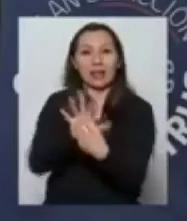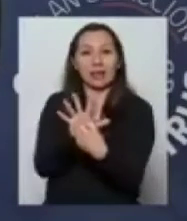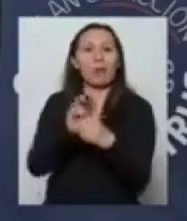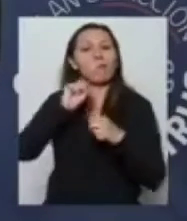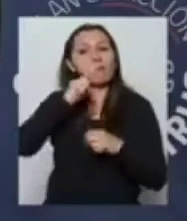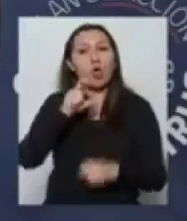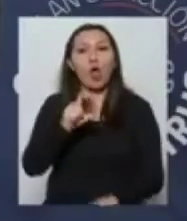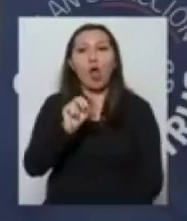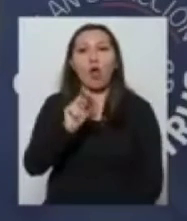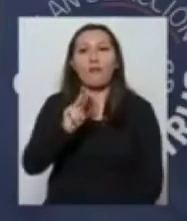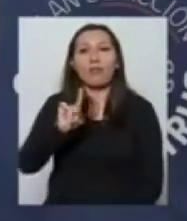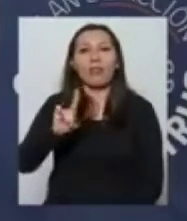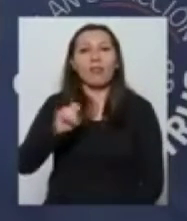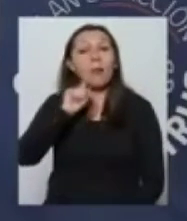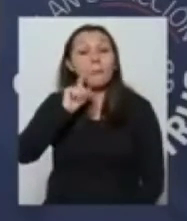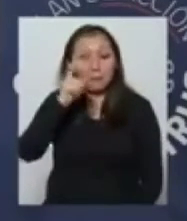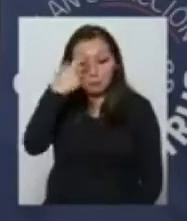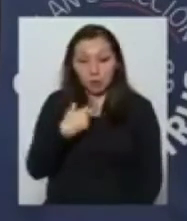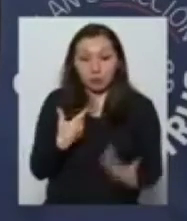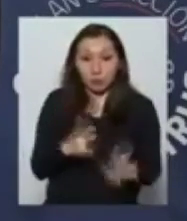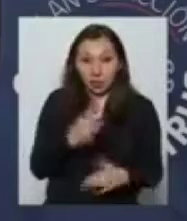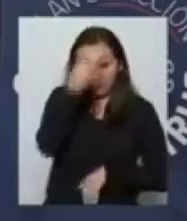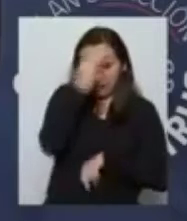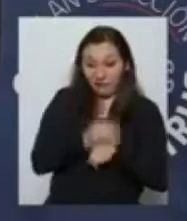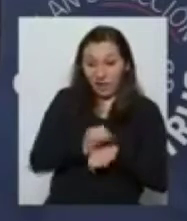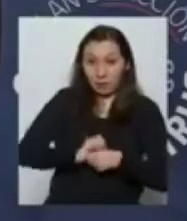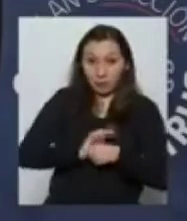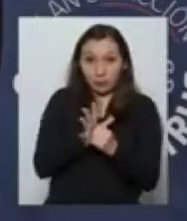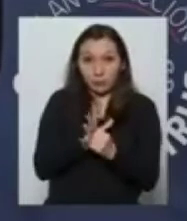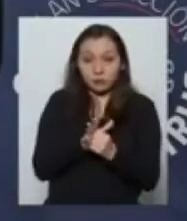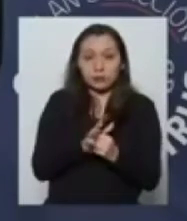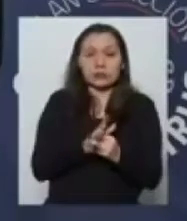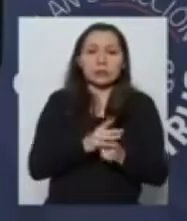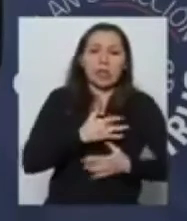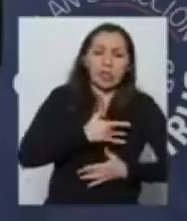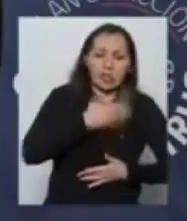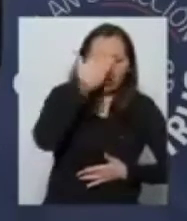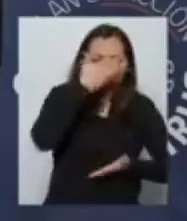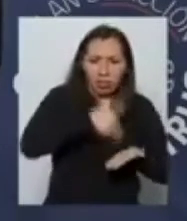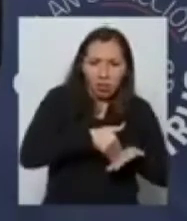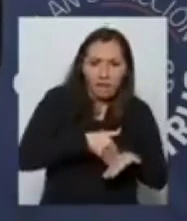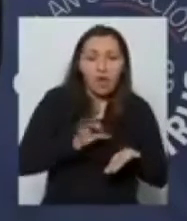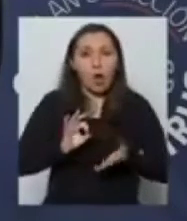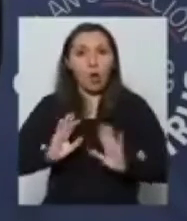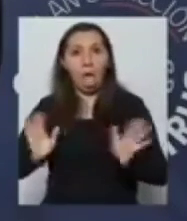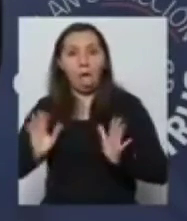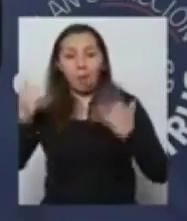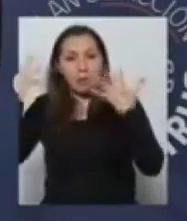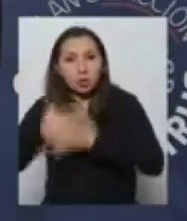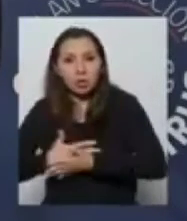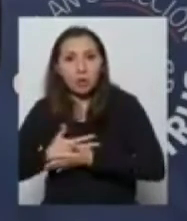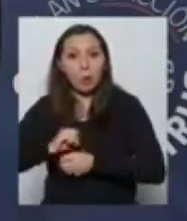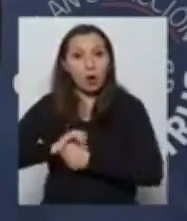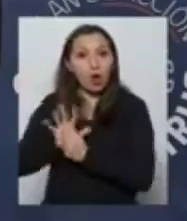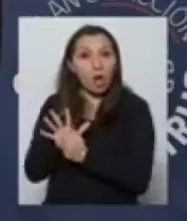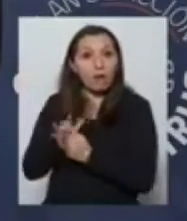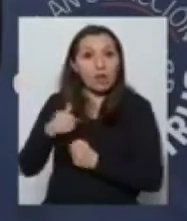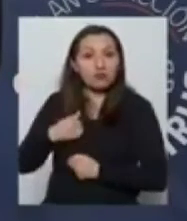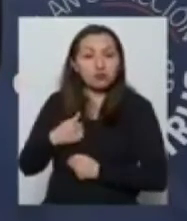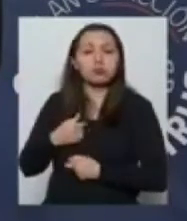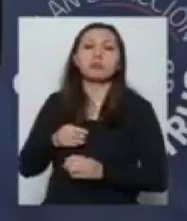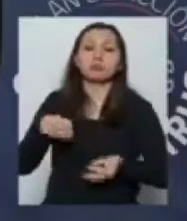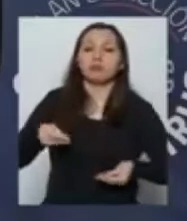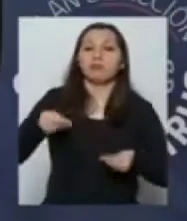todas aquellas personas que hayan tenido una infección con o sin síntomas, como lo acabo de decir en los números,